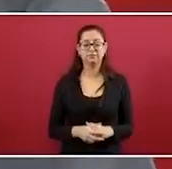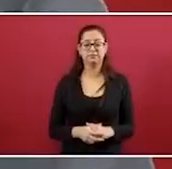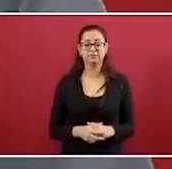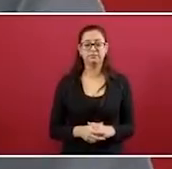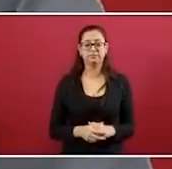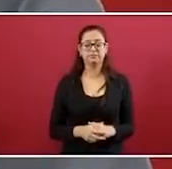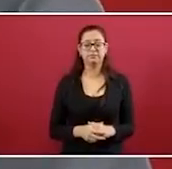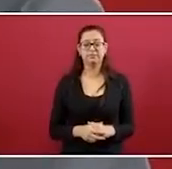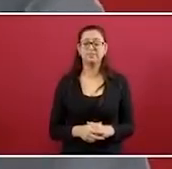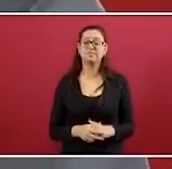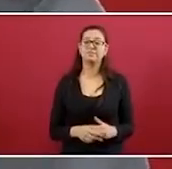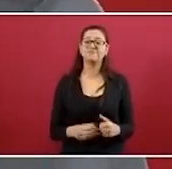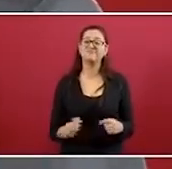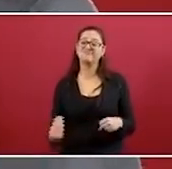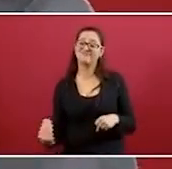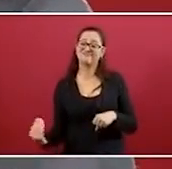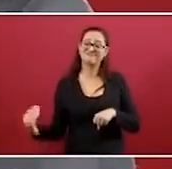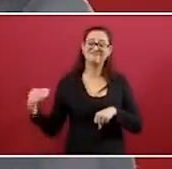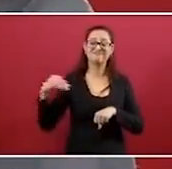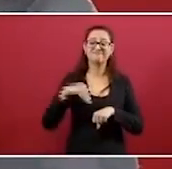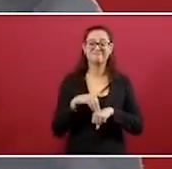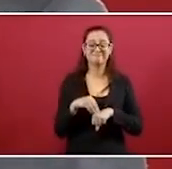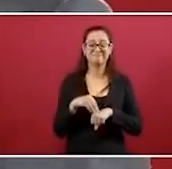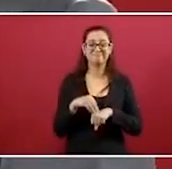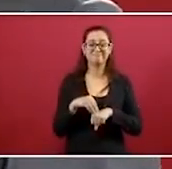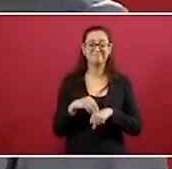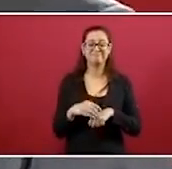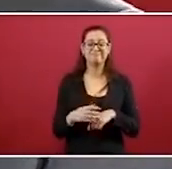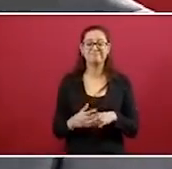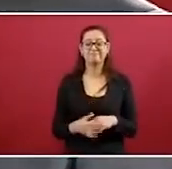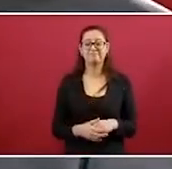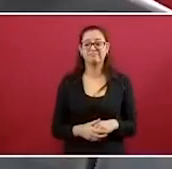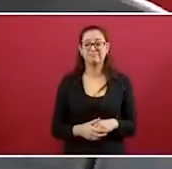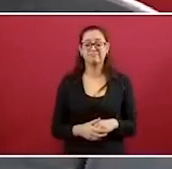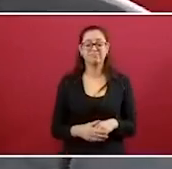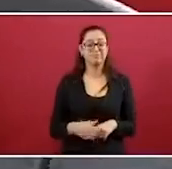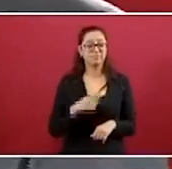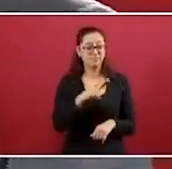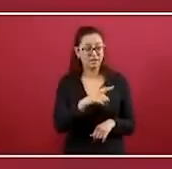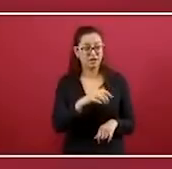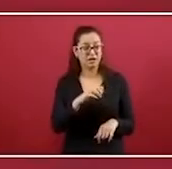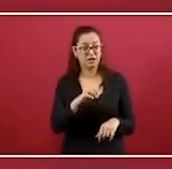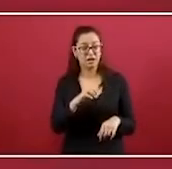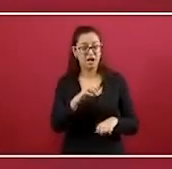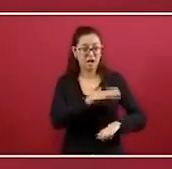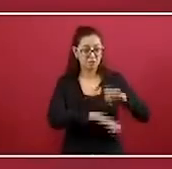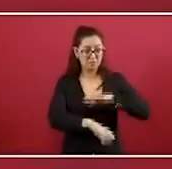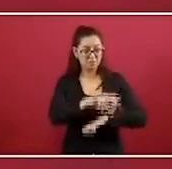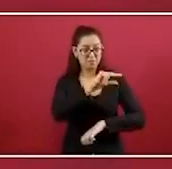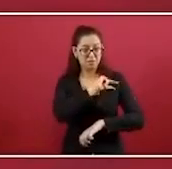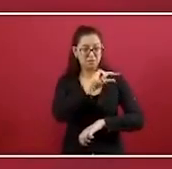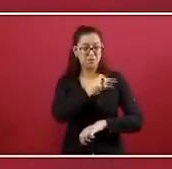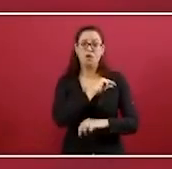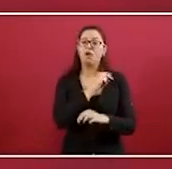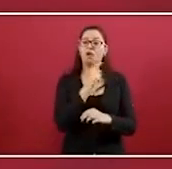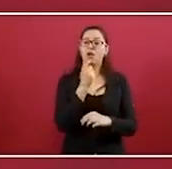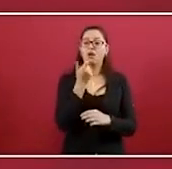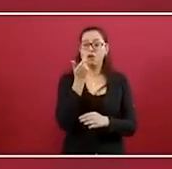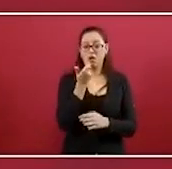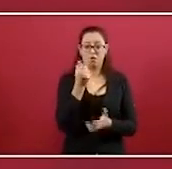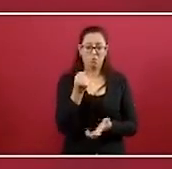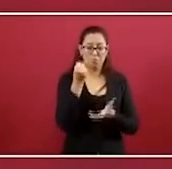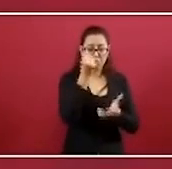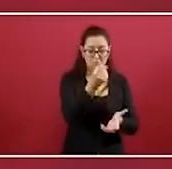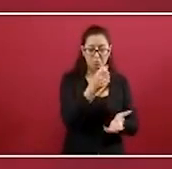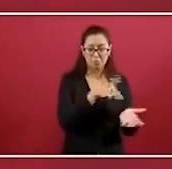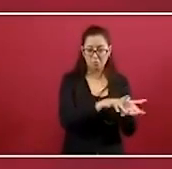A esto hay que agregar que se subsidia a las empresas particulares porque no